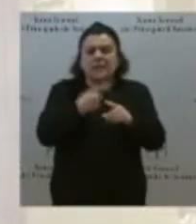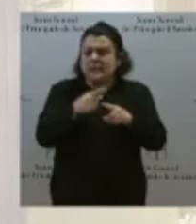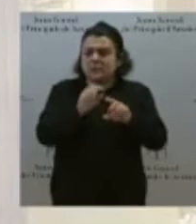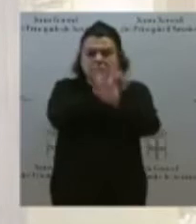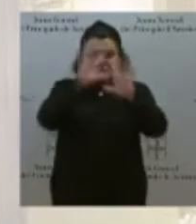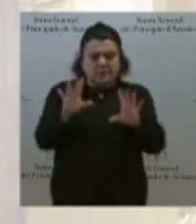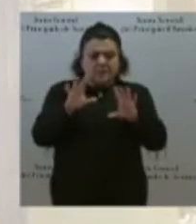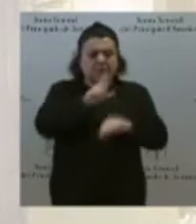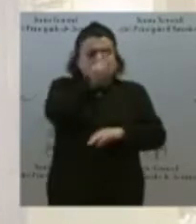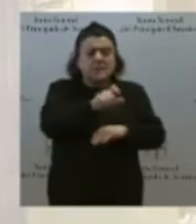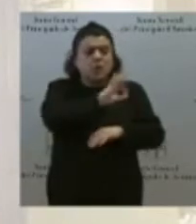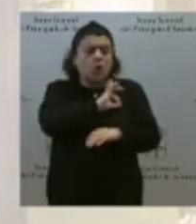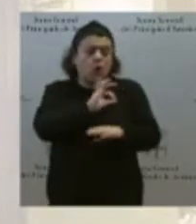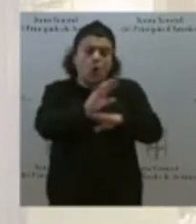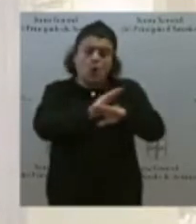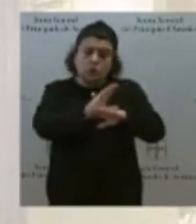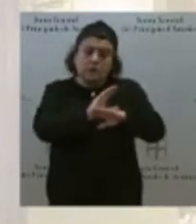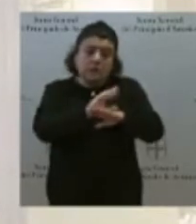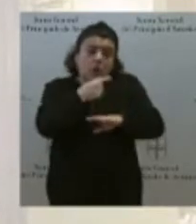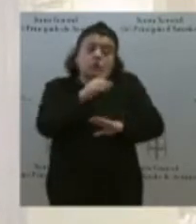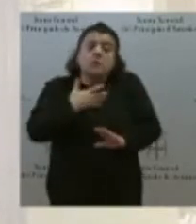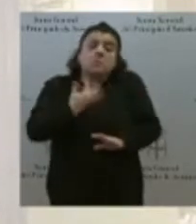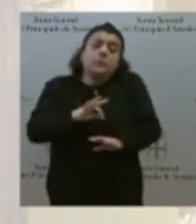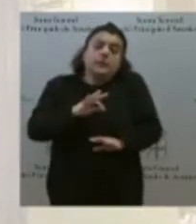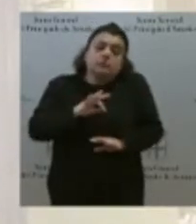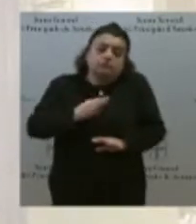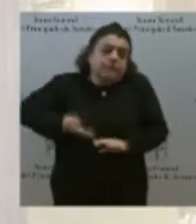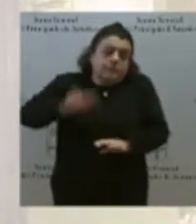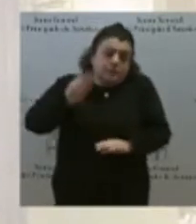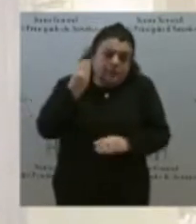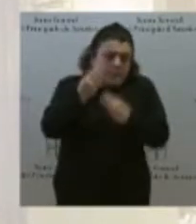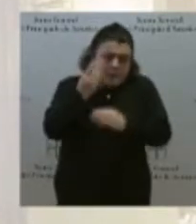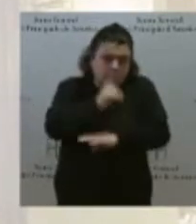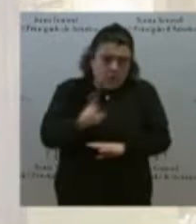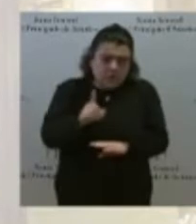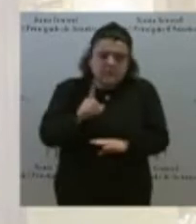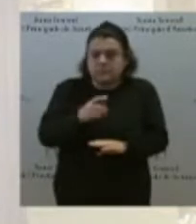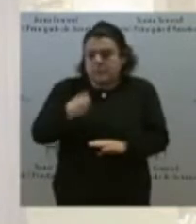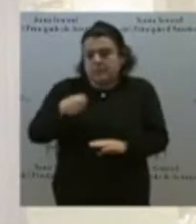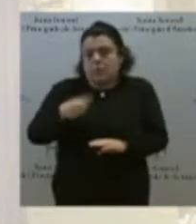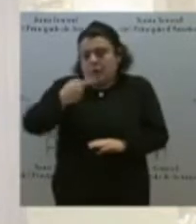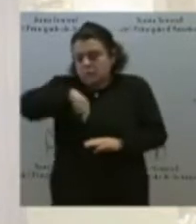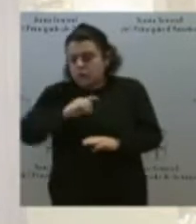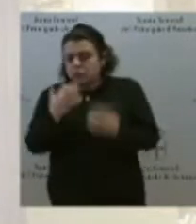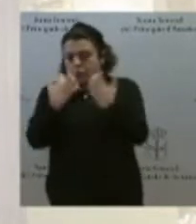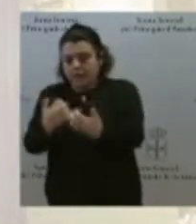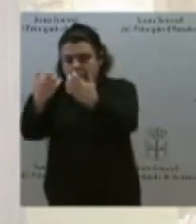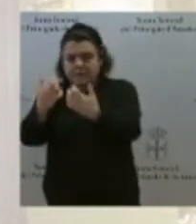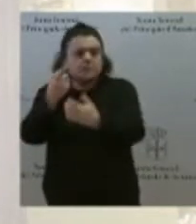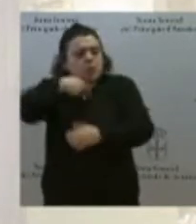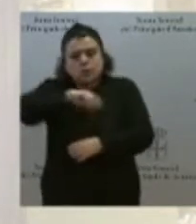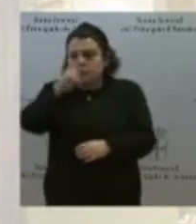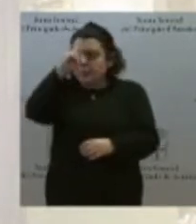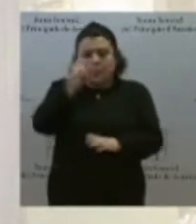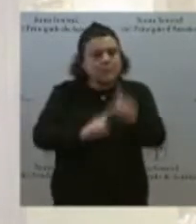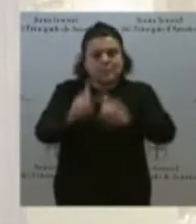como a mí o como algunas personas que están en este Parlamento, pero le aseguro que estamos muy preocupados y preocupadas por lo que está pasando por el occidente. Ustedes quieren dividir